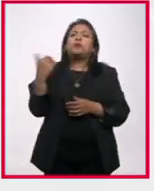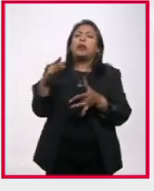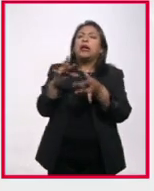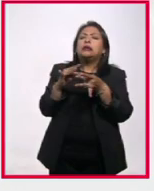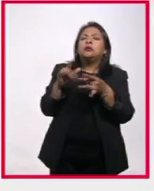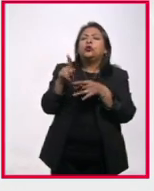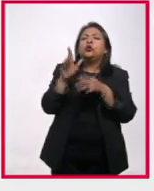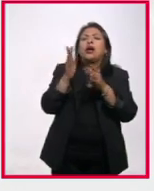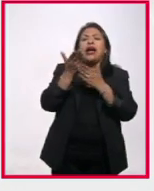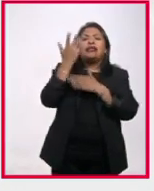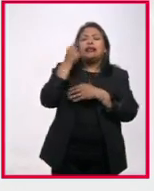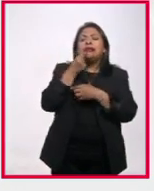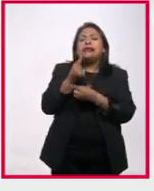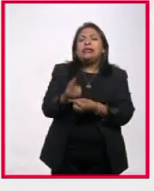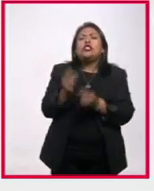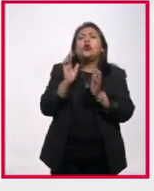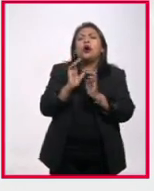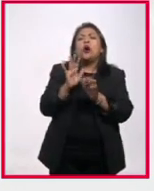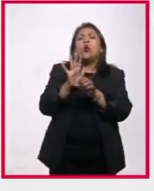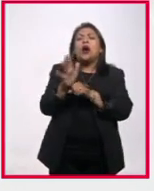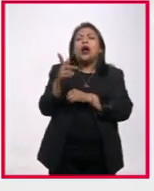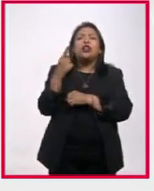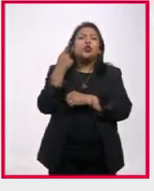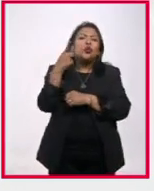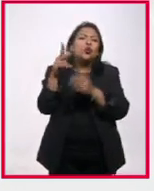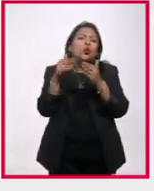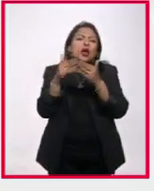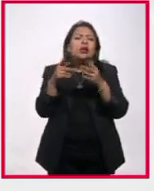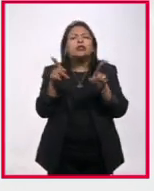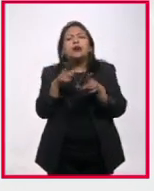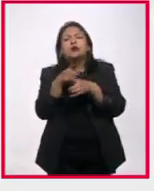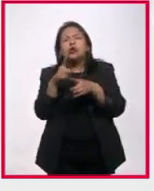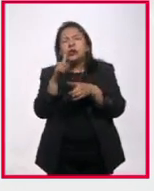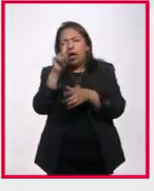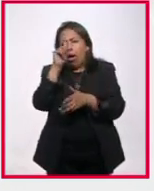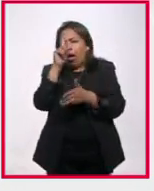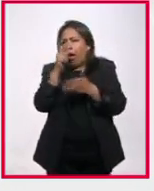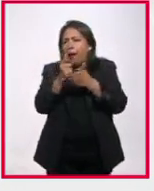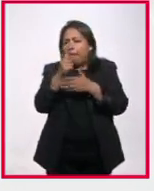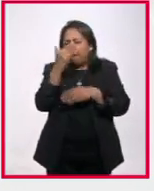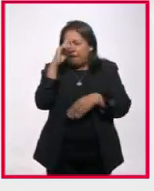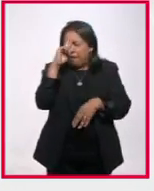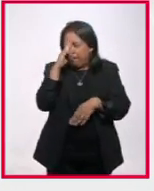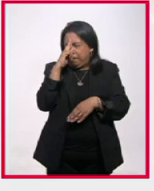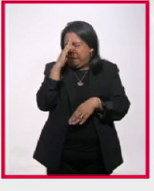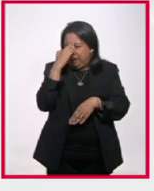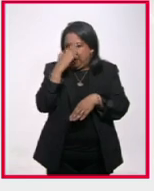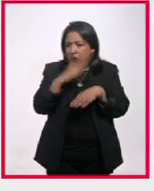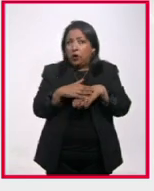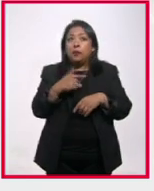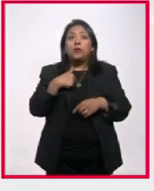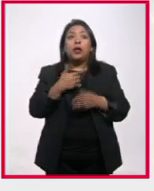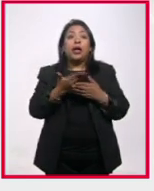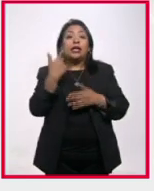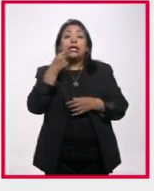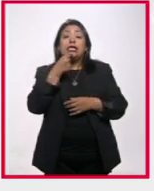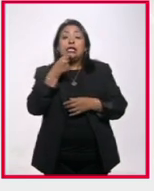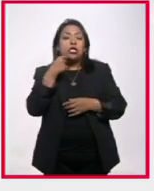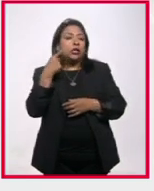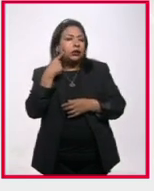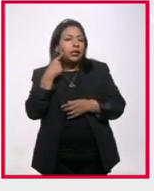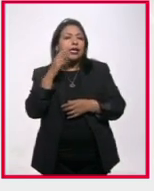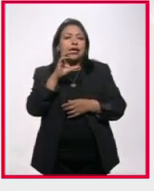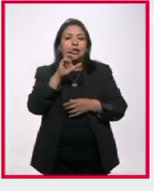¿qué cantabas tú de niño? ¿Qué se escuchaba en tu casa? ¿Cuál era esa música que te marcaba? Bueno, yo de niño escuchaba Cricri,